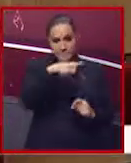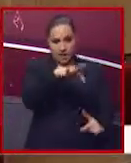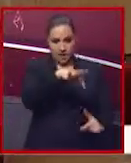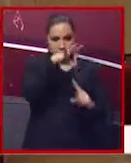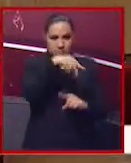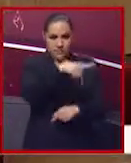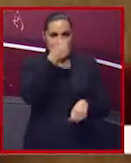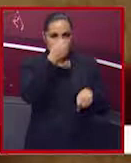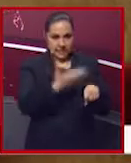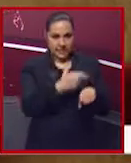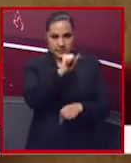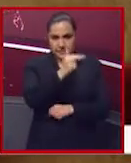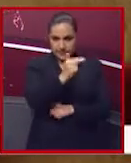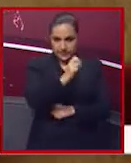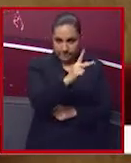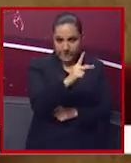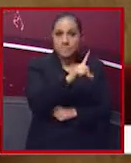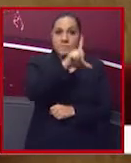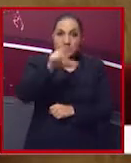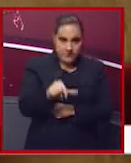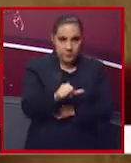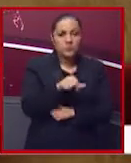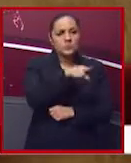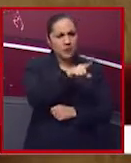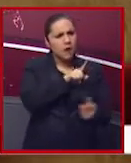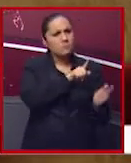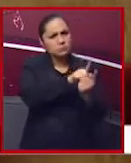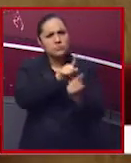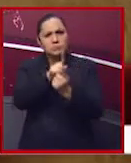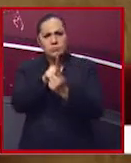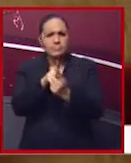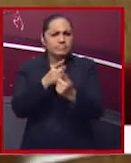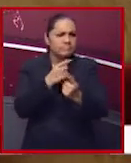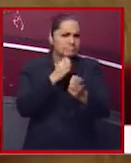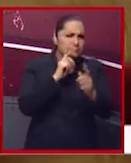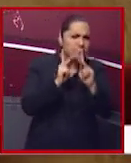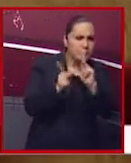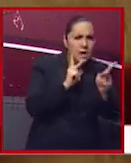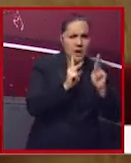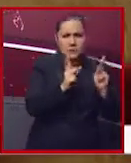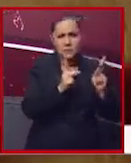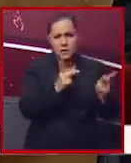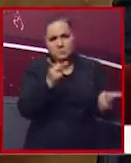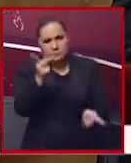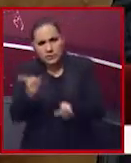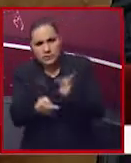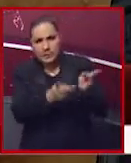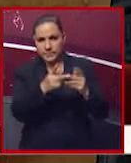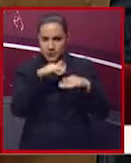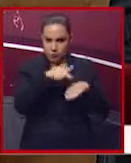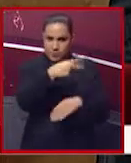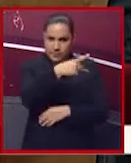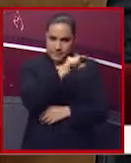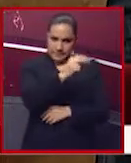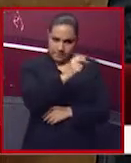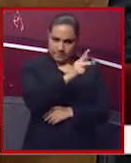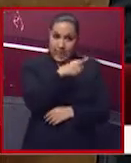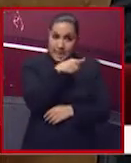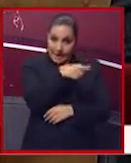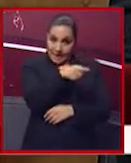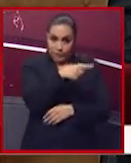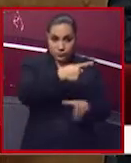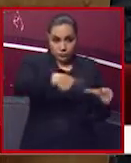secretario de Hacienda, se procedió a la entrevista con los funcionarios del organismo financiero, que también deben ser avalados por la Cámara de Diputados, como son